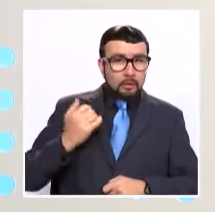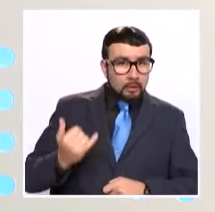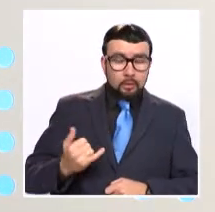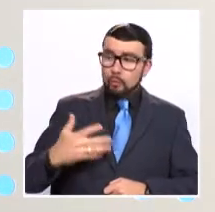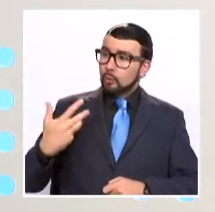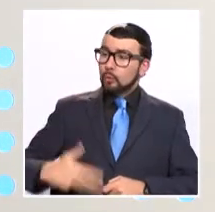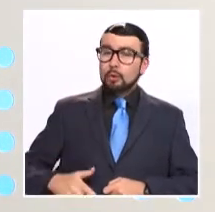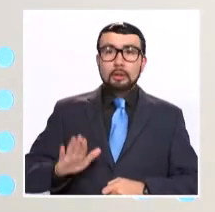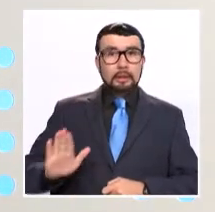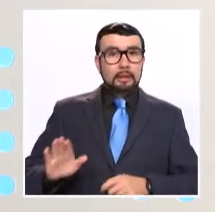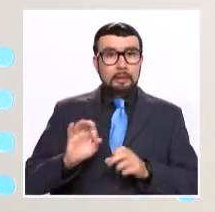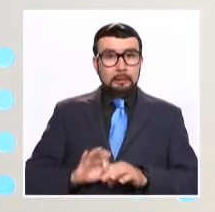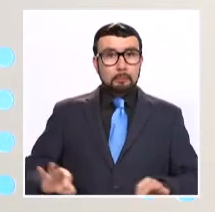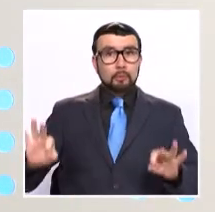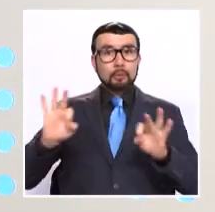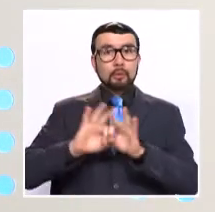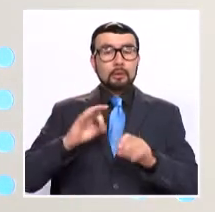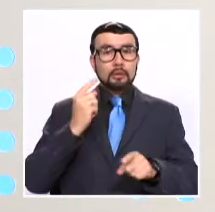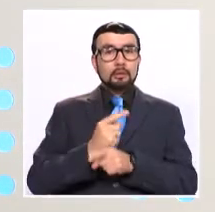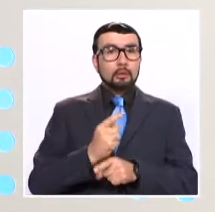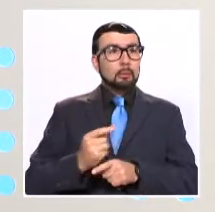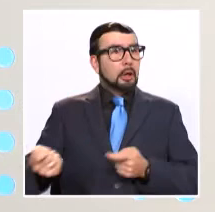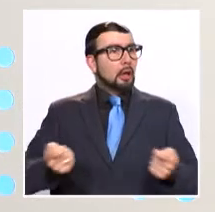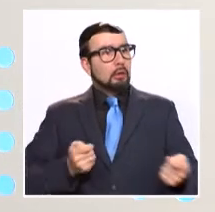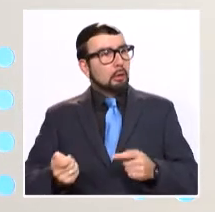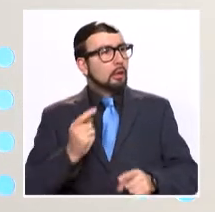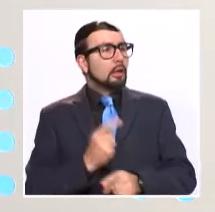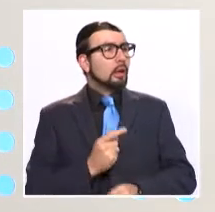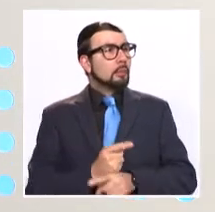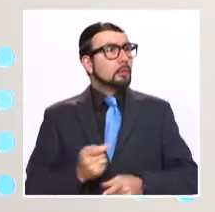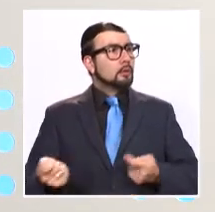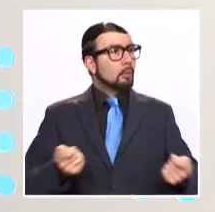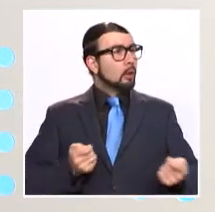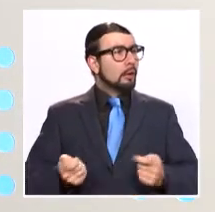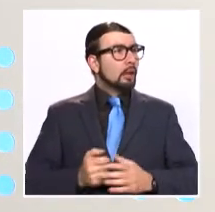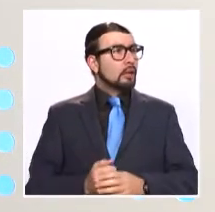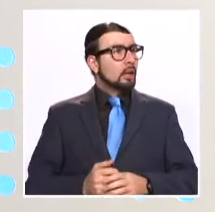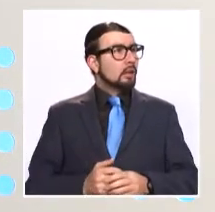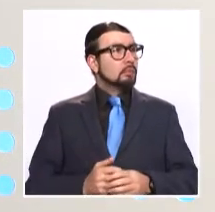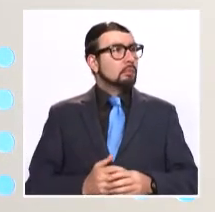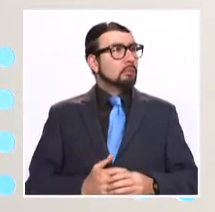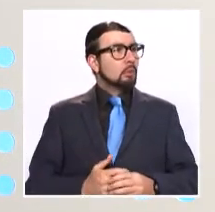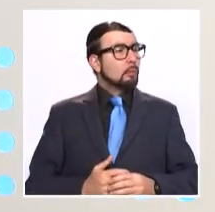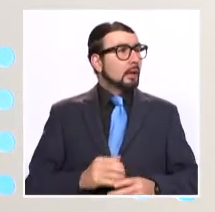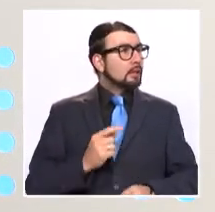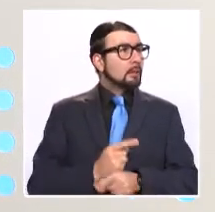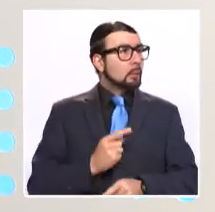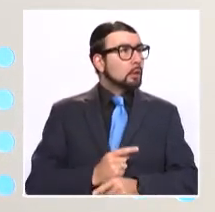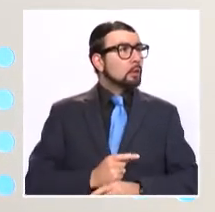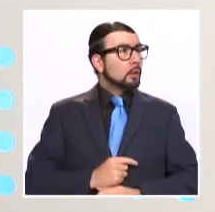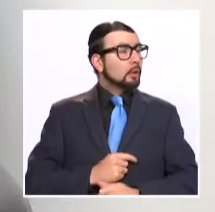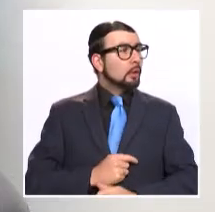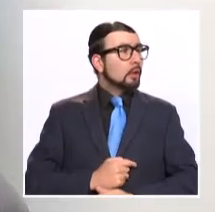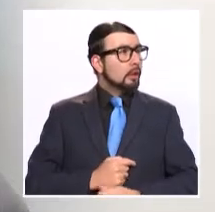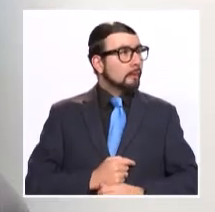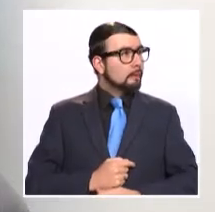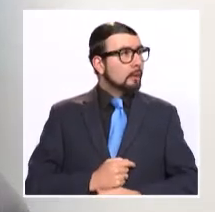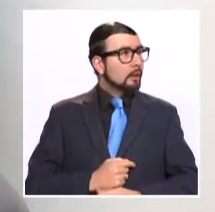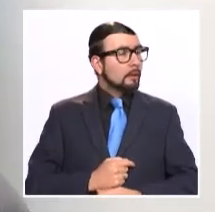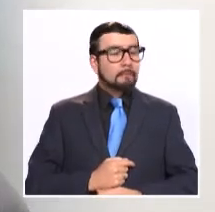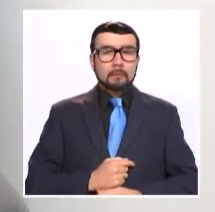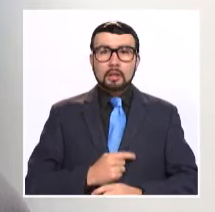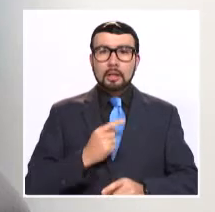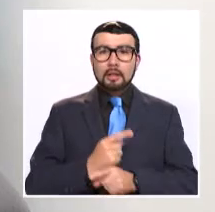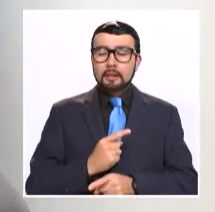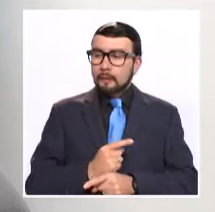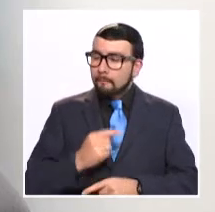supremamente importante. Y es el tema de las vacunas. Doctor Jorge Iván, muchas gracias por estar con nosotros. María Teresa, bienvenidos y el